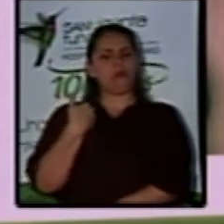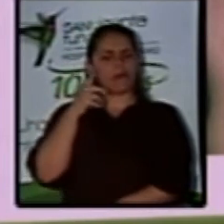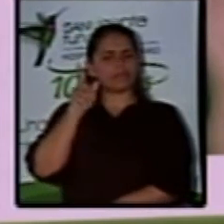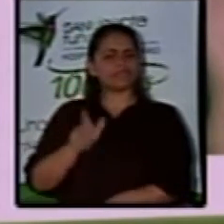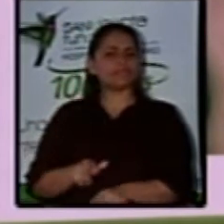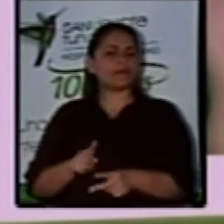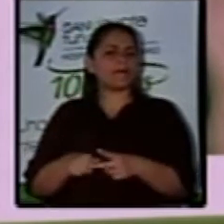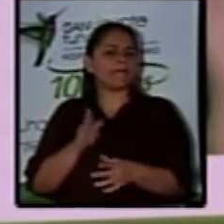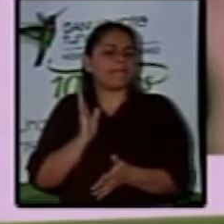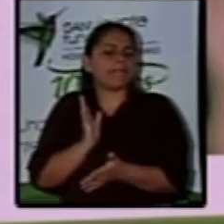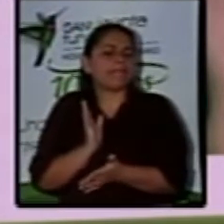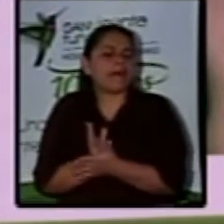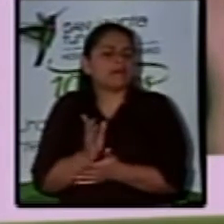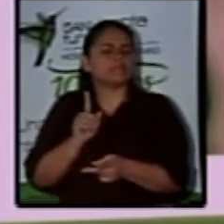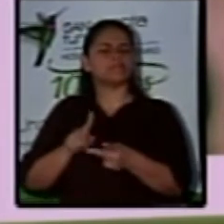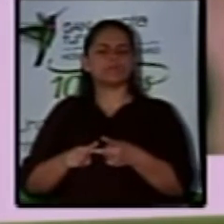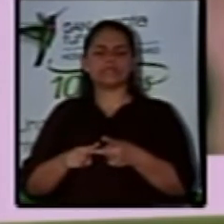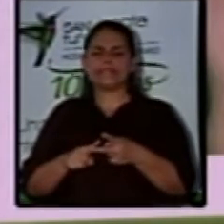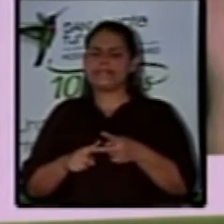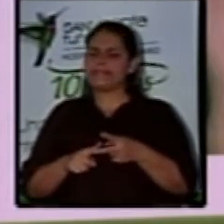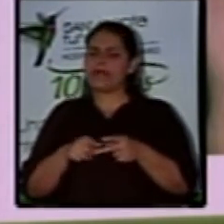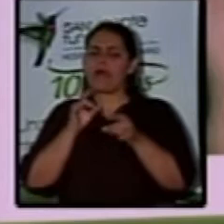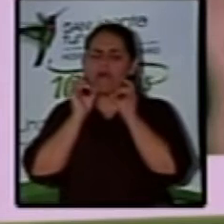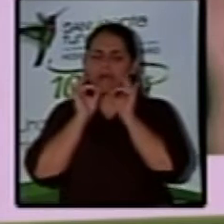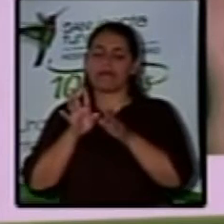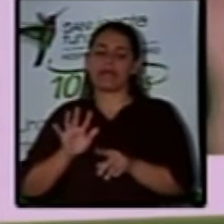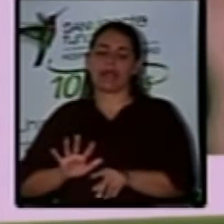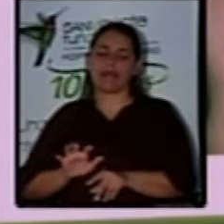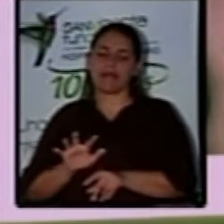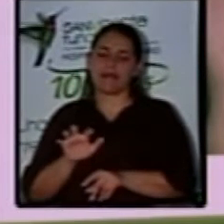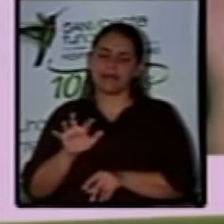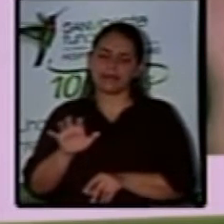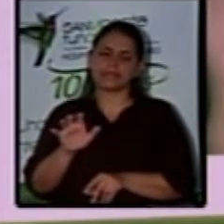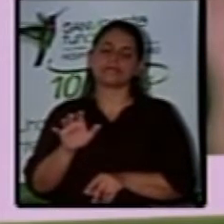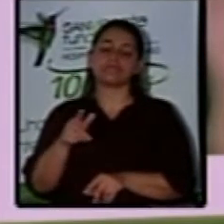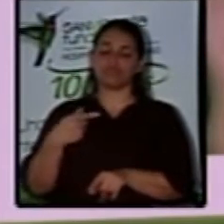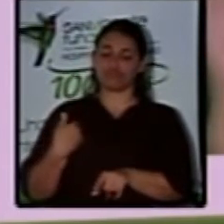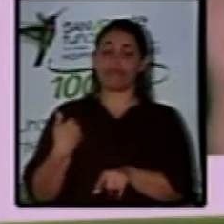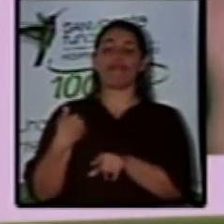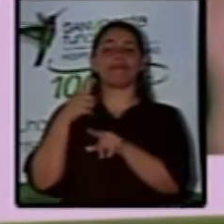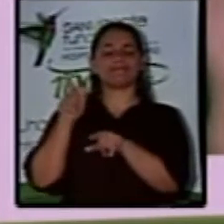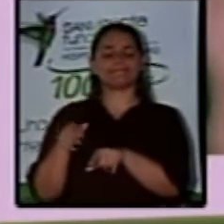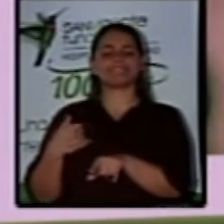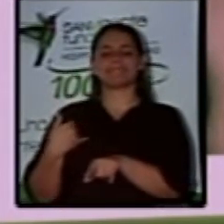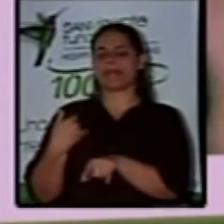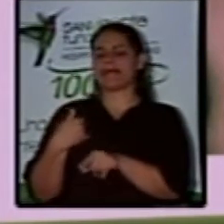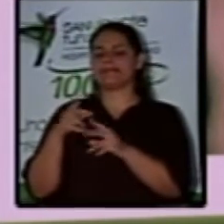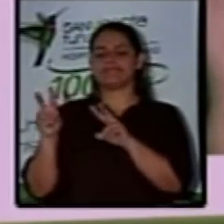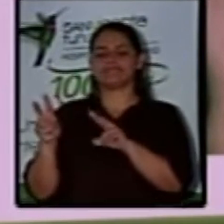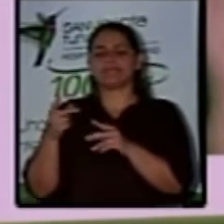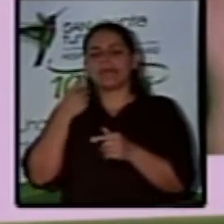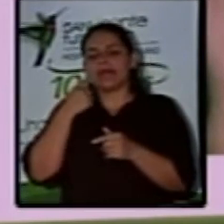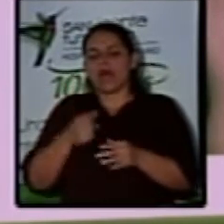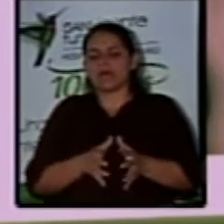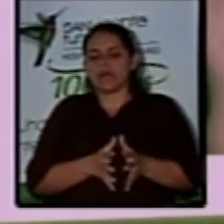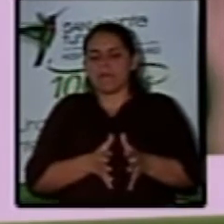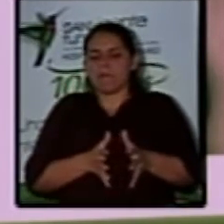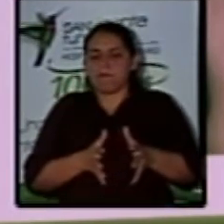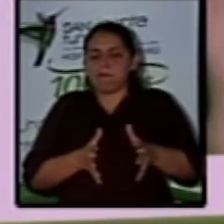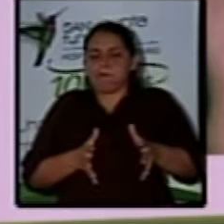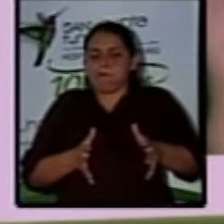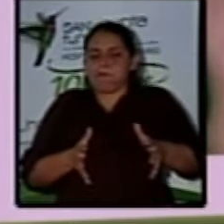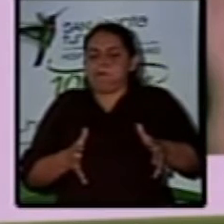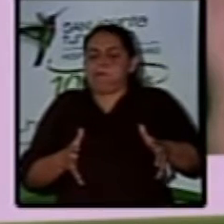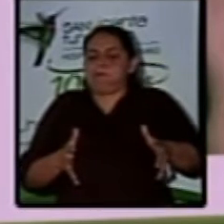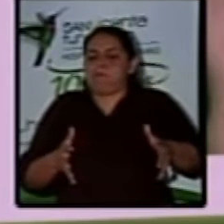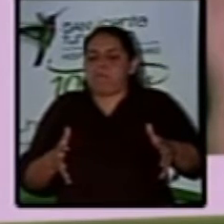que desafortunadamente tenía una lesión maligna, un cáncer, y debutó con esta hinchazón de toda la extremidad